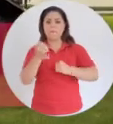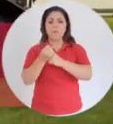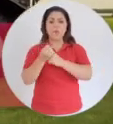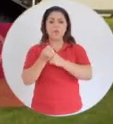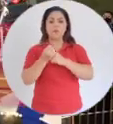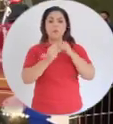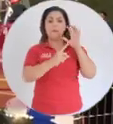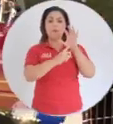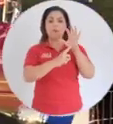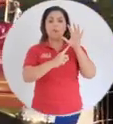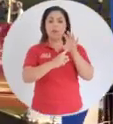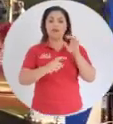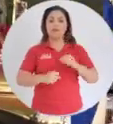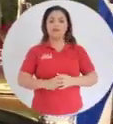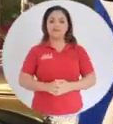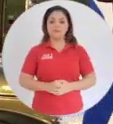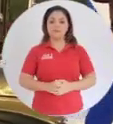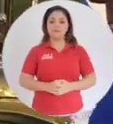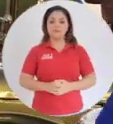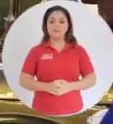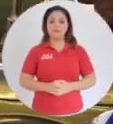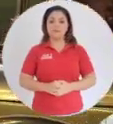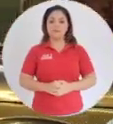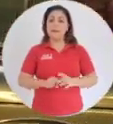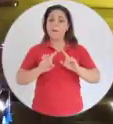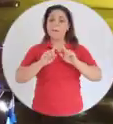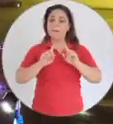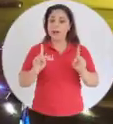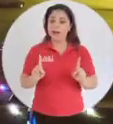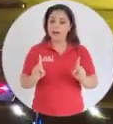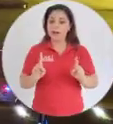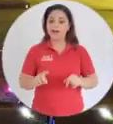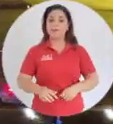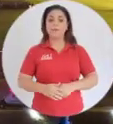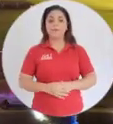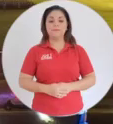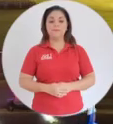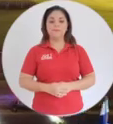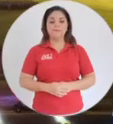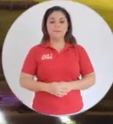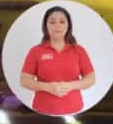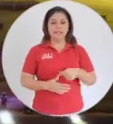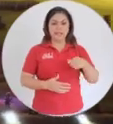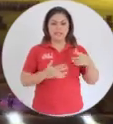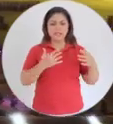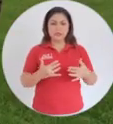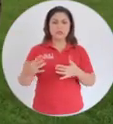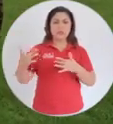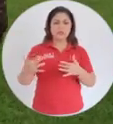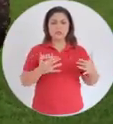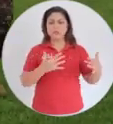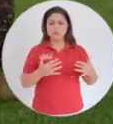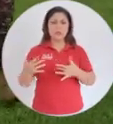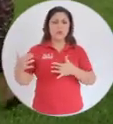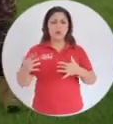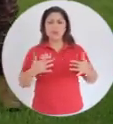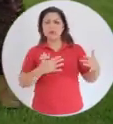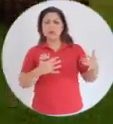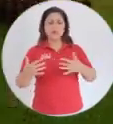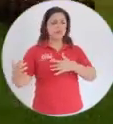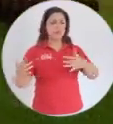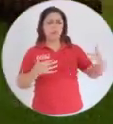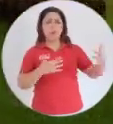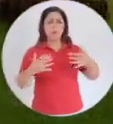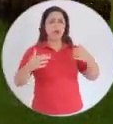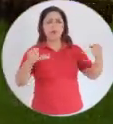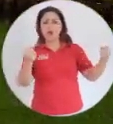apoyo popular. Pero ahí, en una lucha que alguien tendría que darla en contra de la